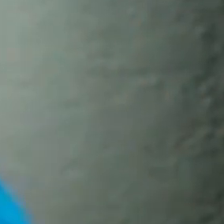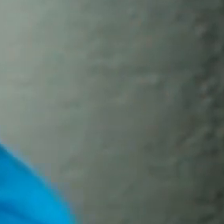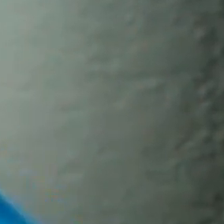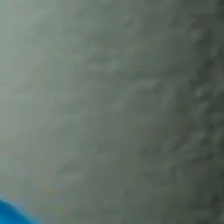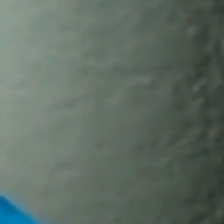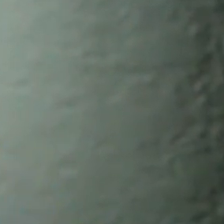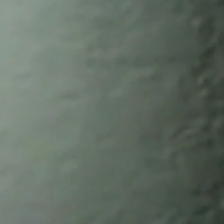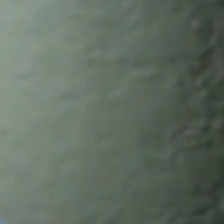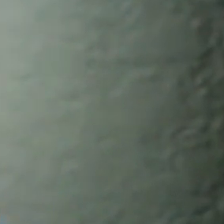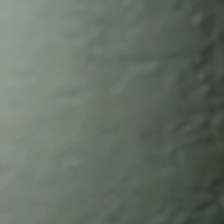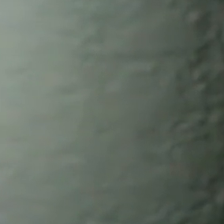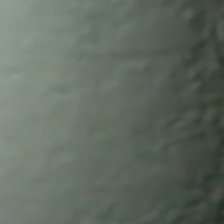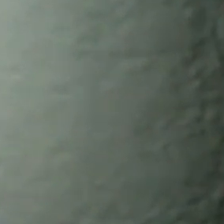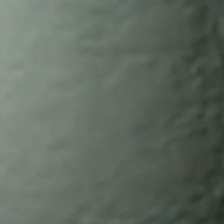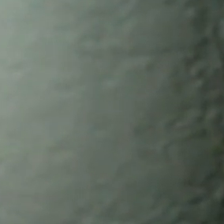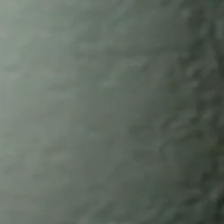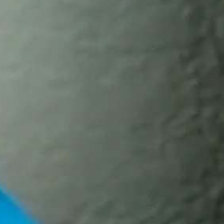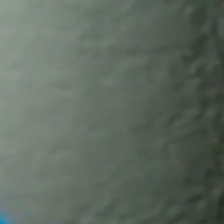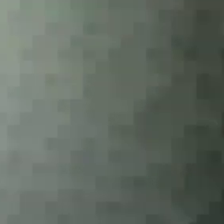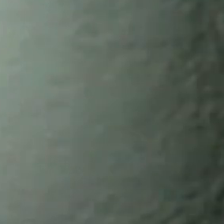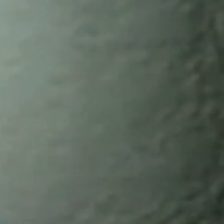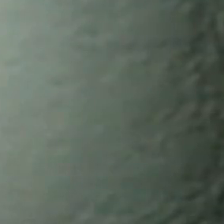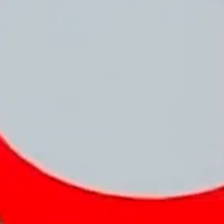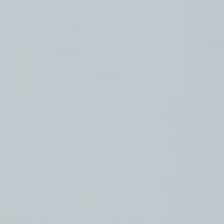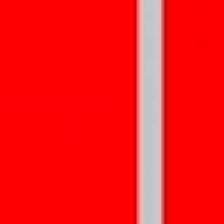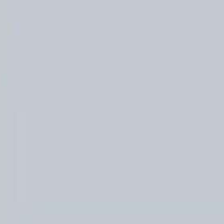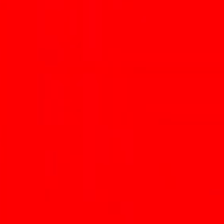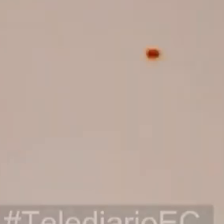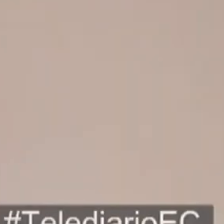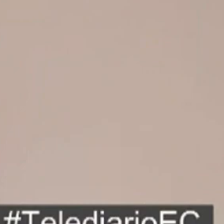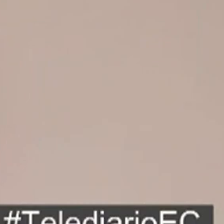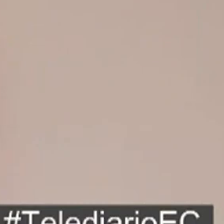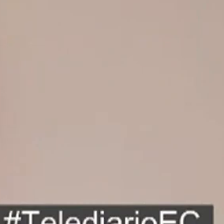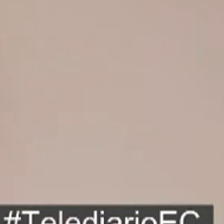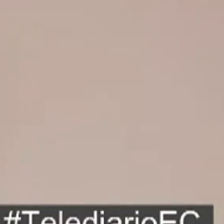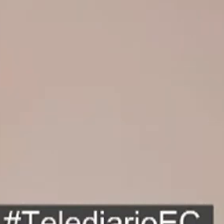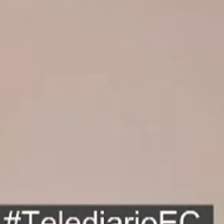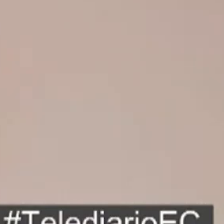las novelas las letras y muchas cosas más